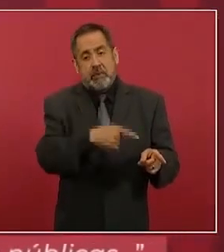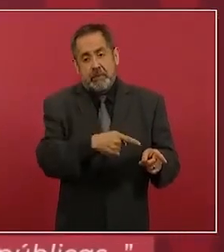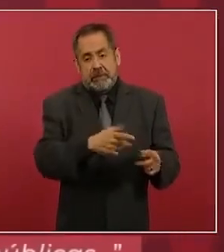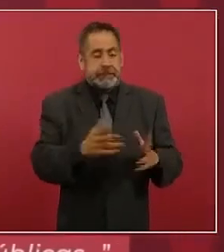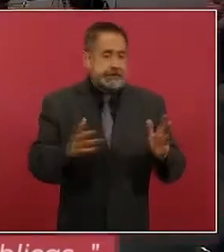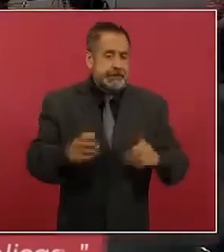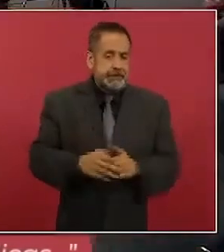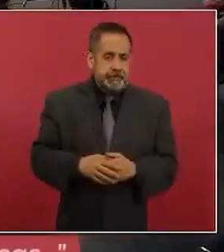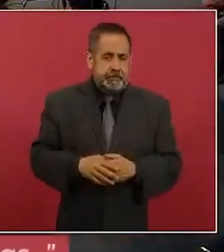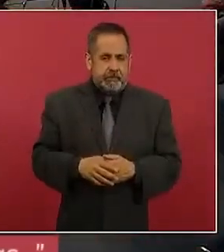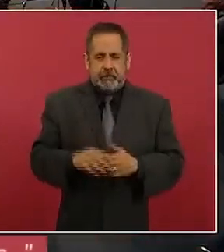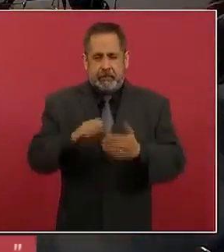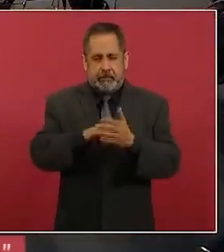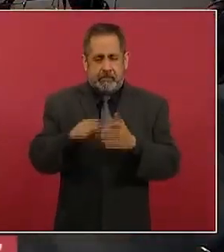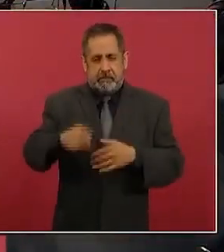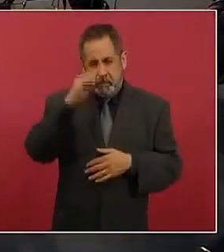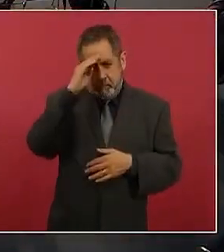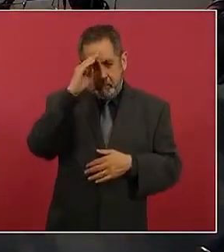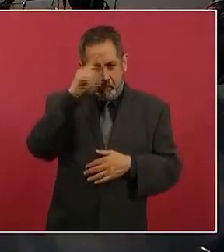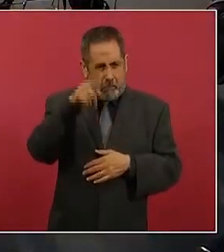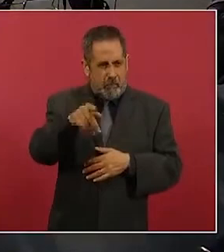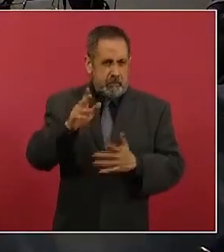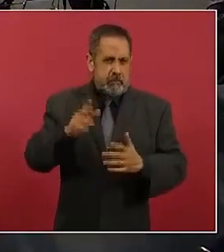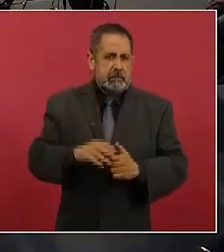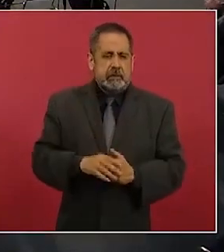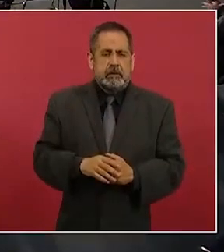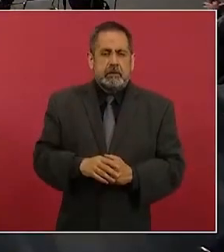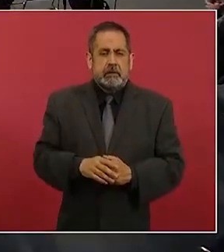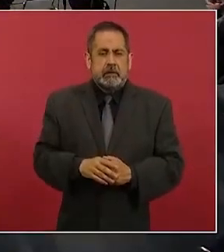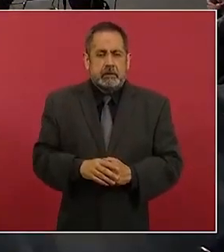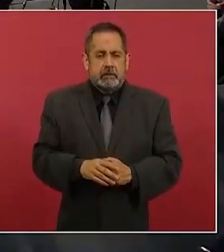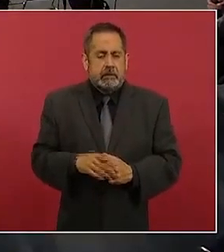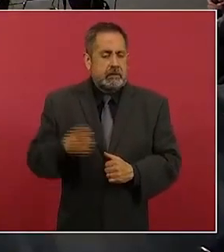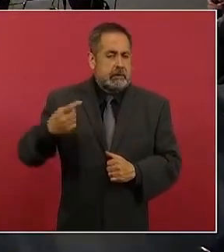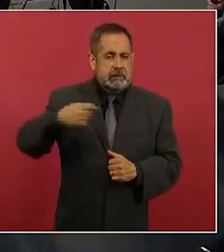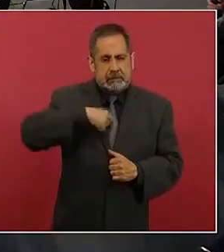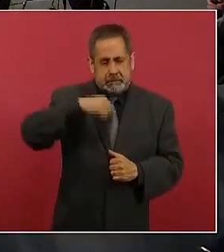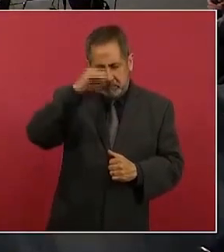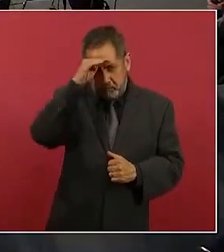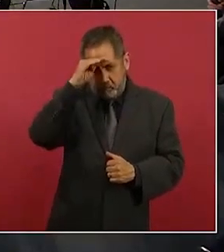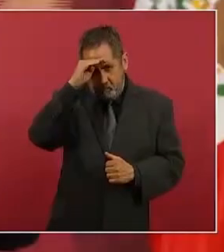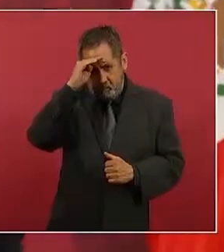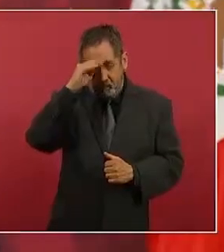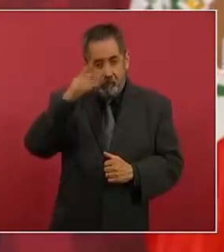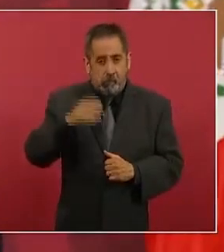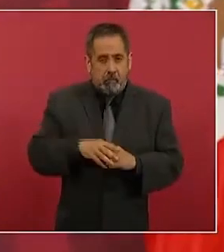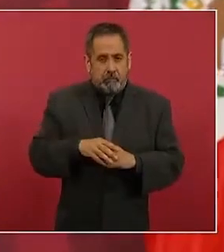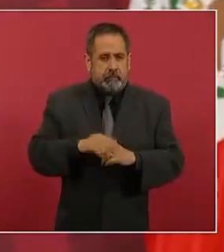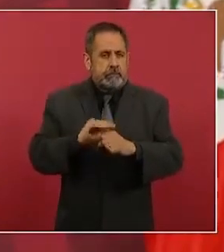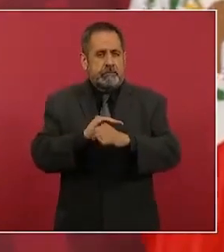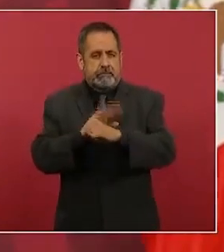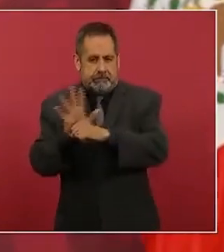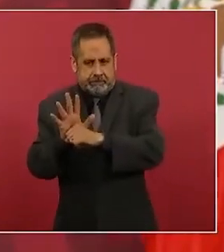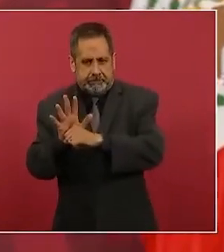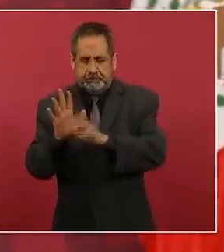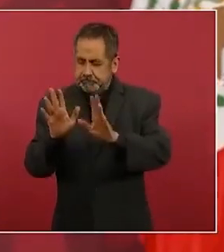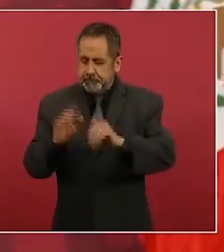Además, pónganse a pensar, nos viene la pandemia,